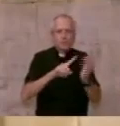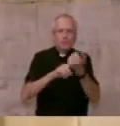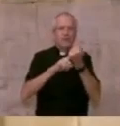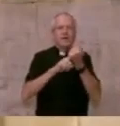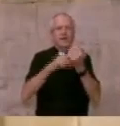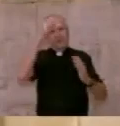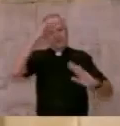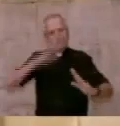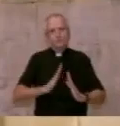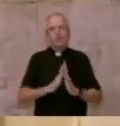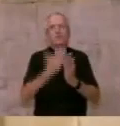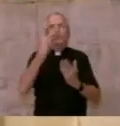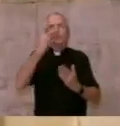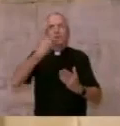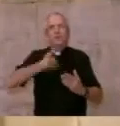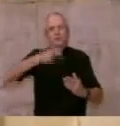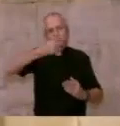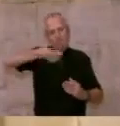y escuchando el Espíritu.